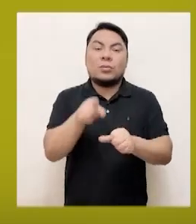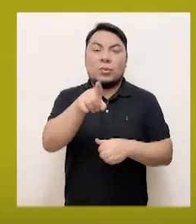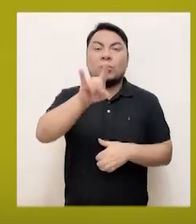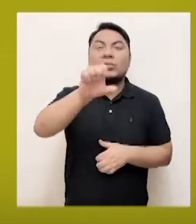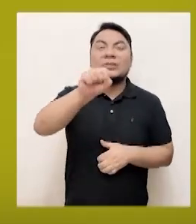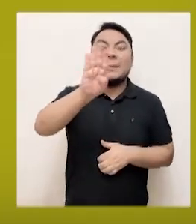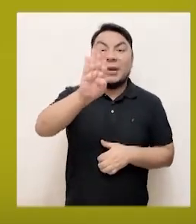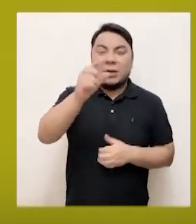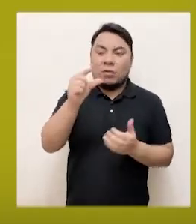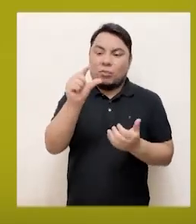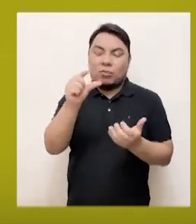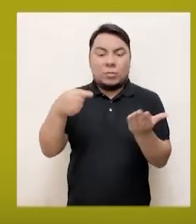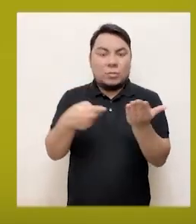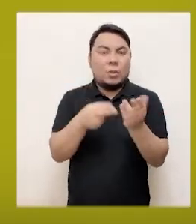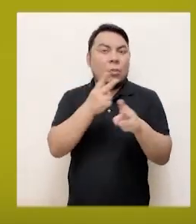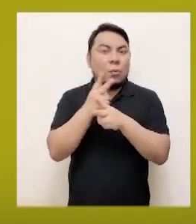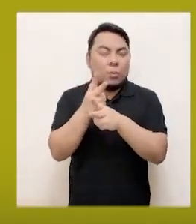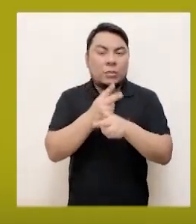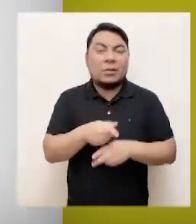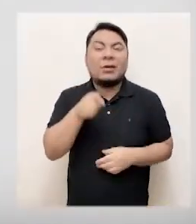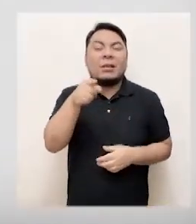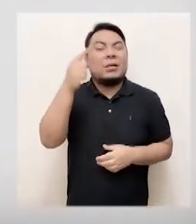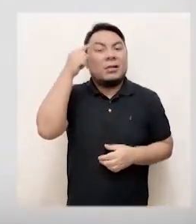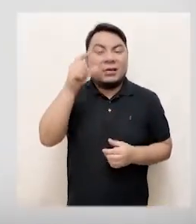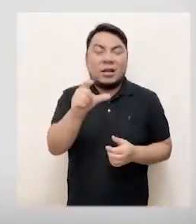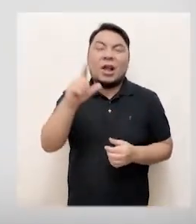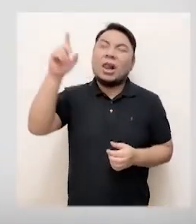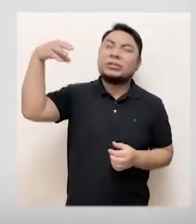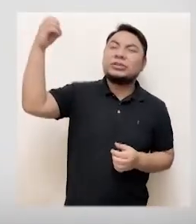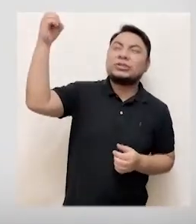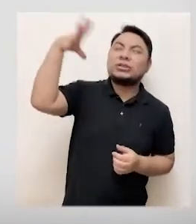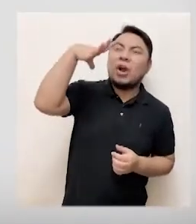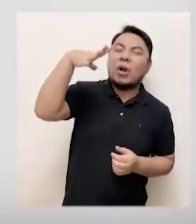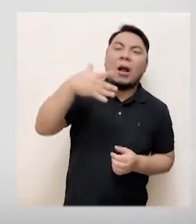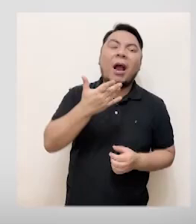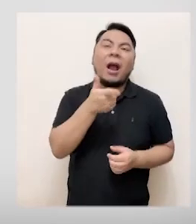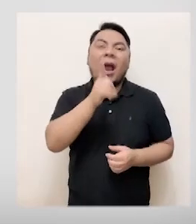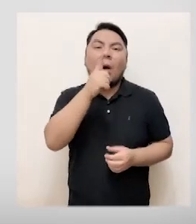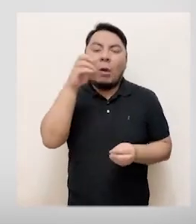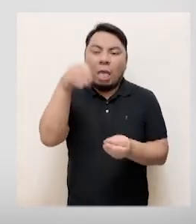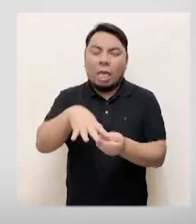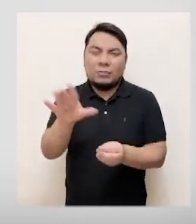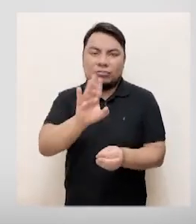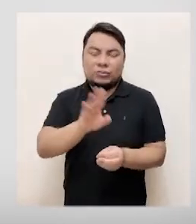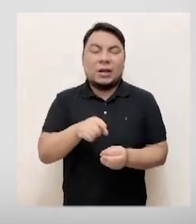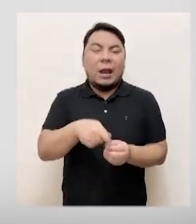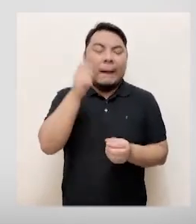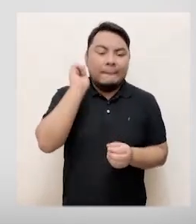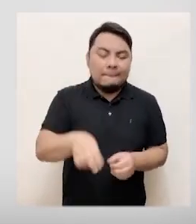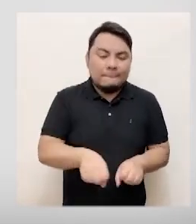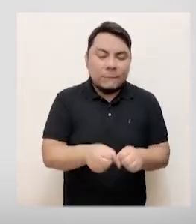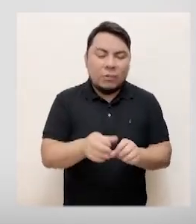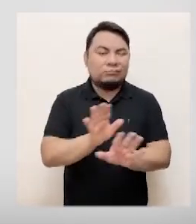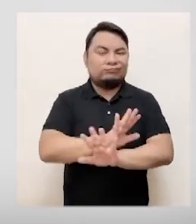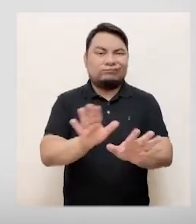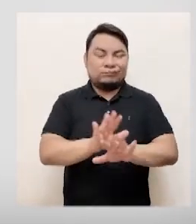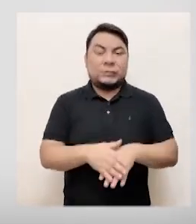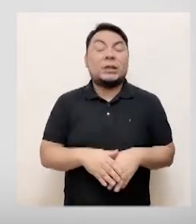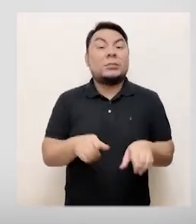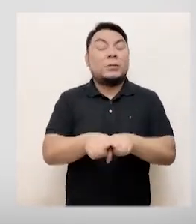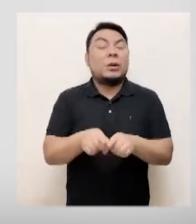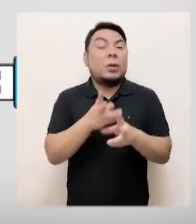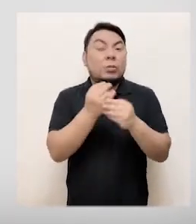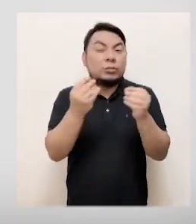y conservar su USB. No lo exponga directamente al sol o la humedad. Evite golpes o